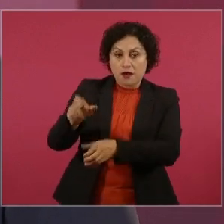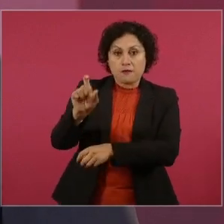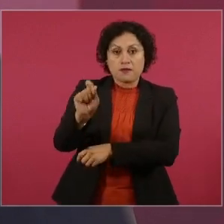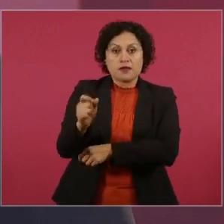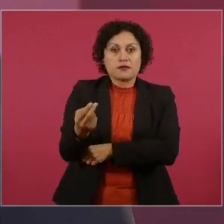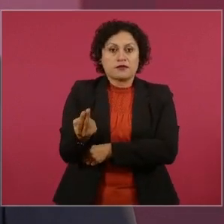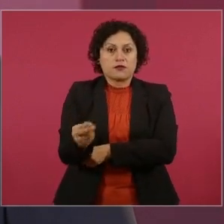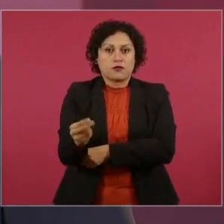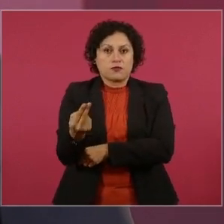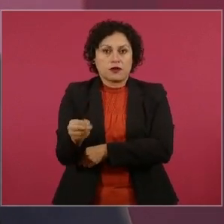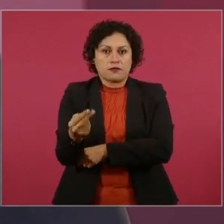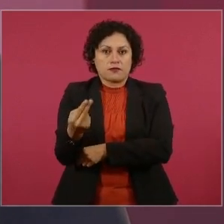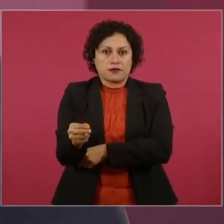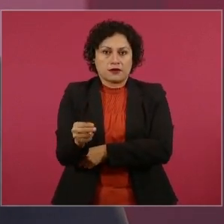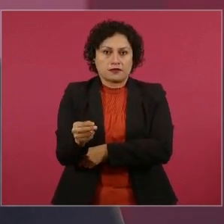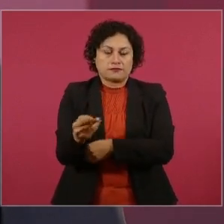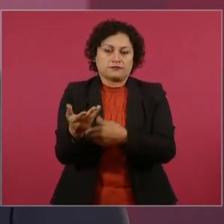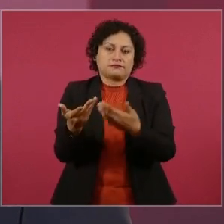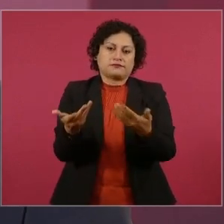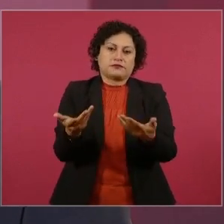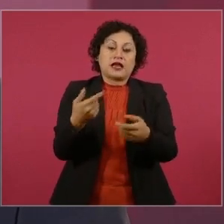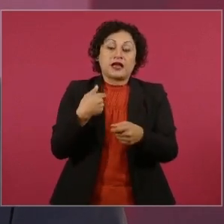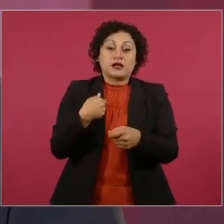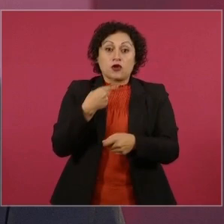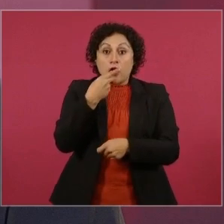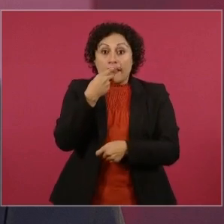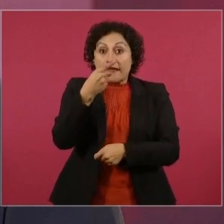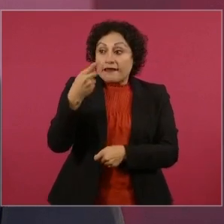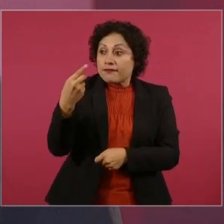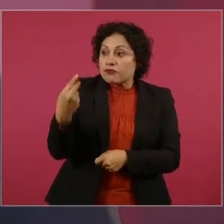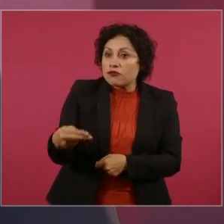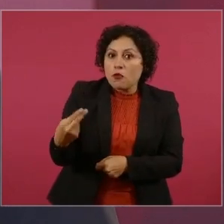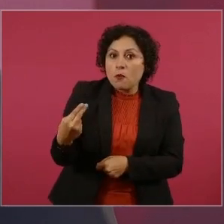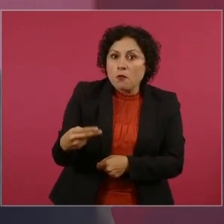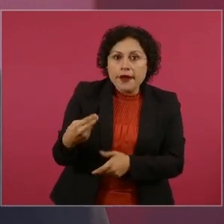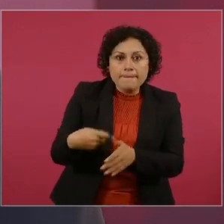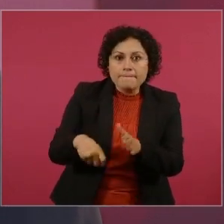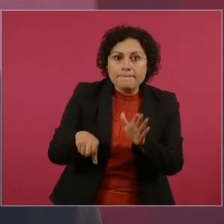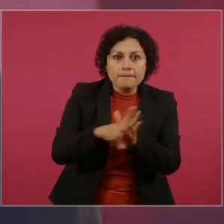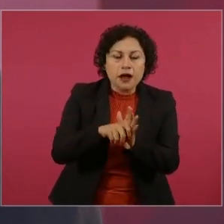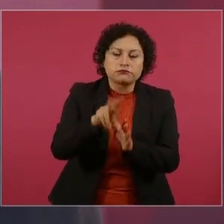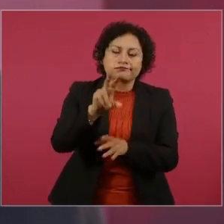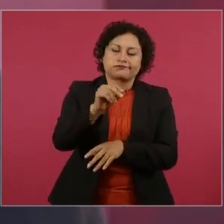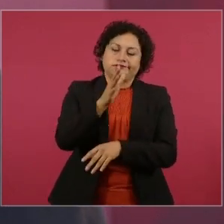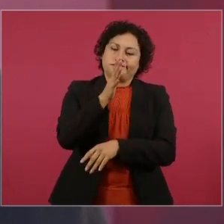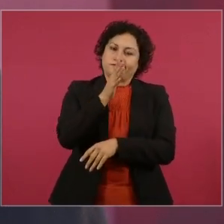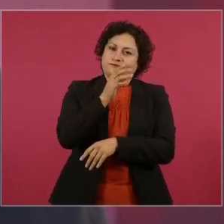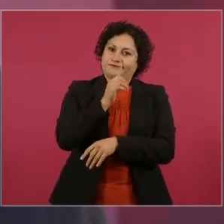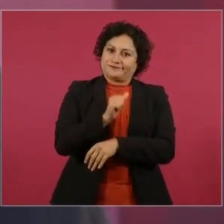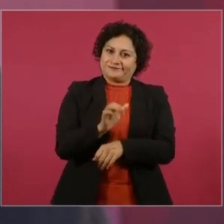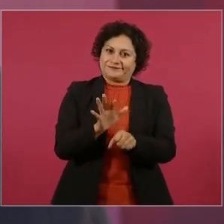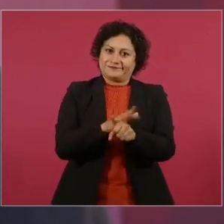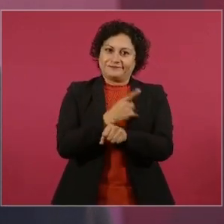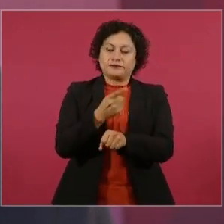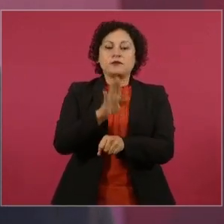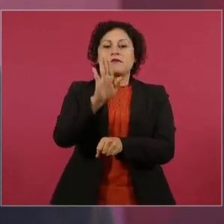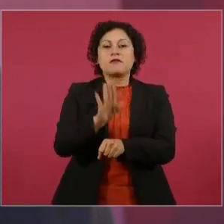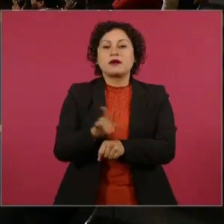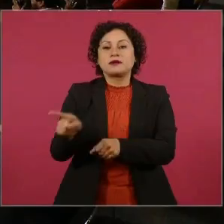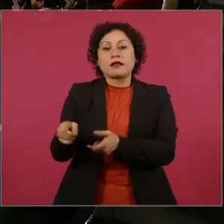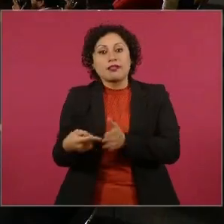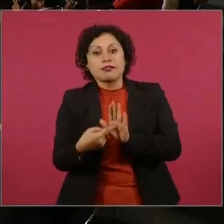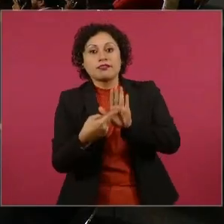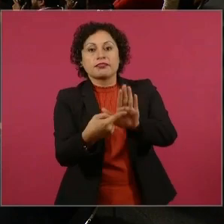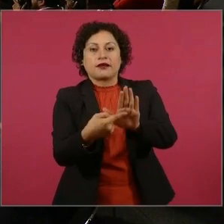decir que centros comerciales porque no podemos hacerles este publicidad